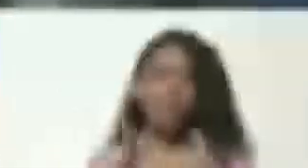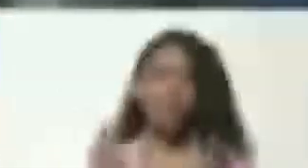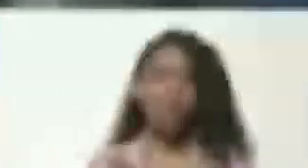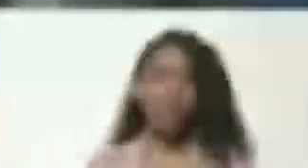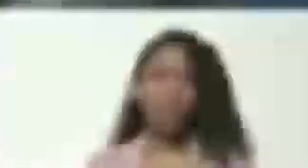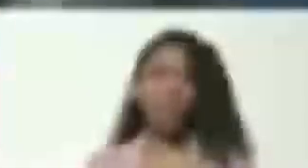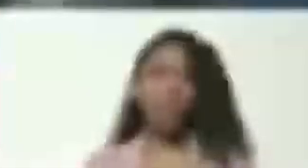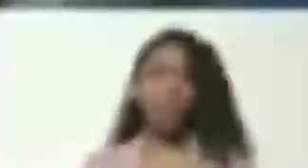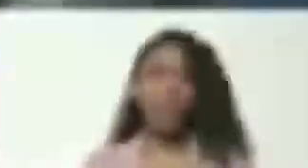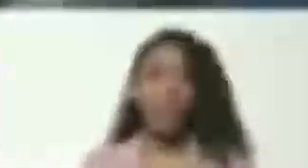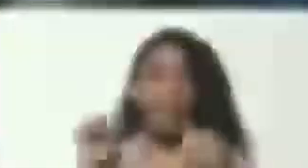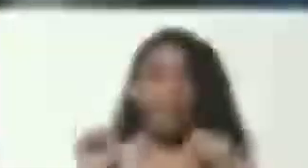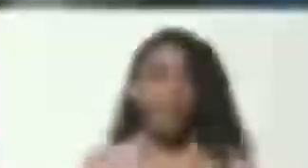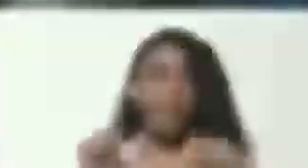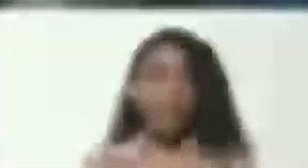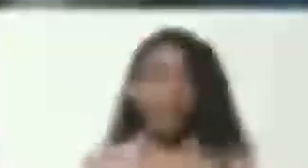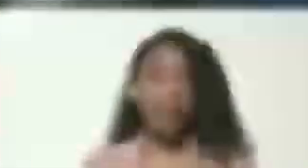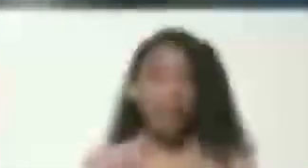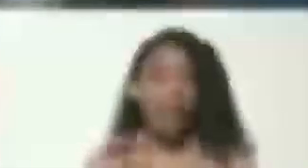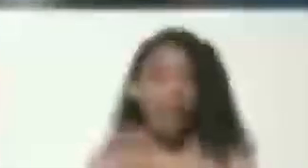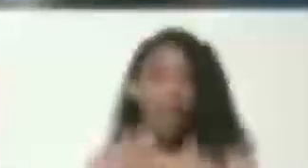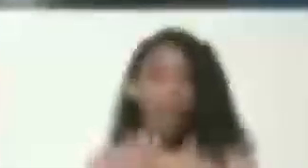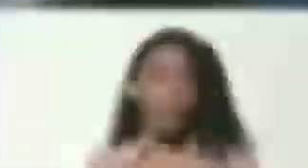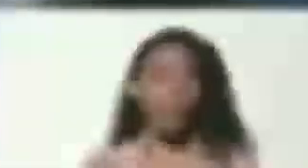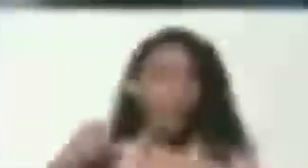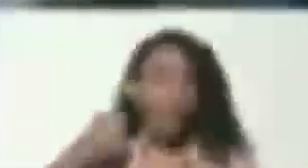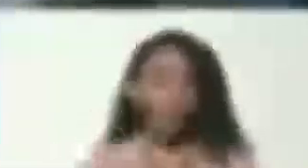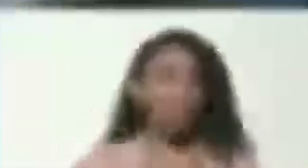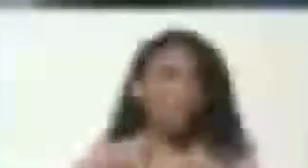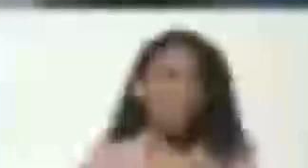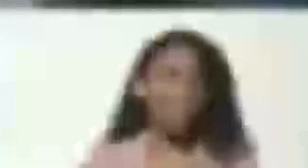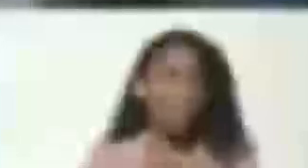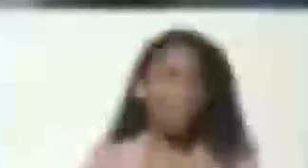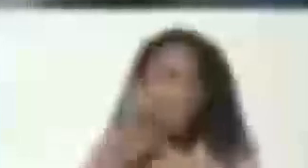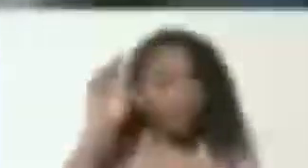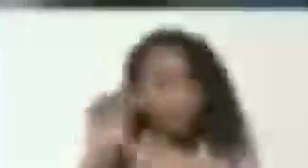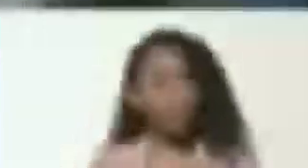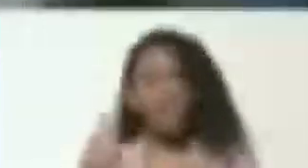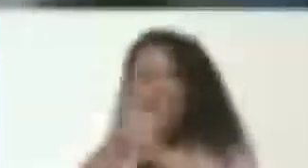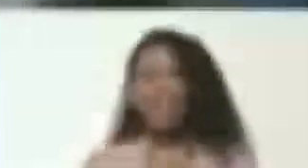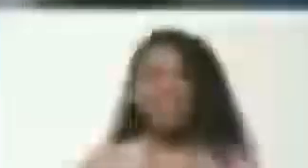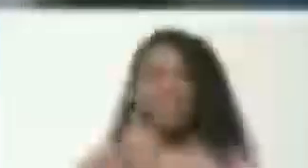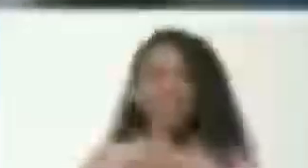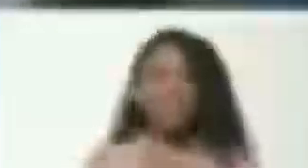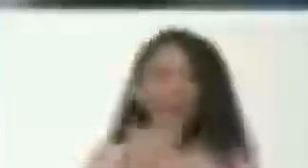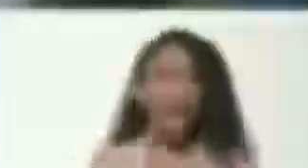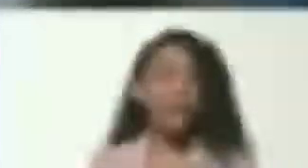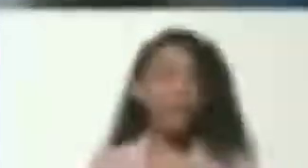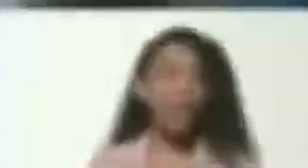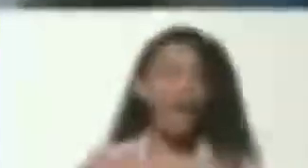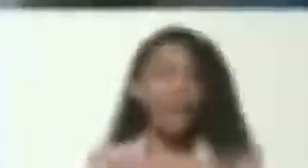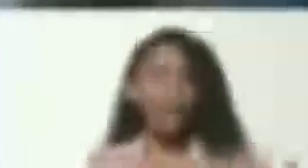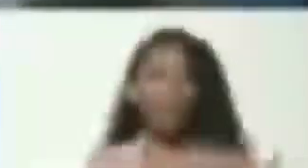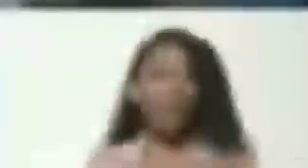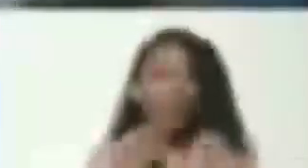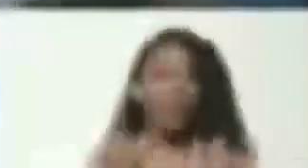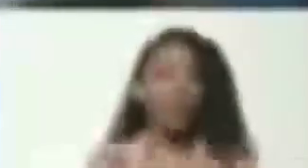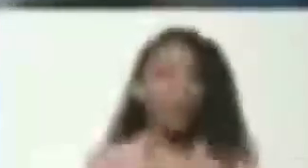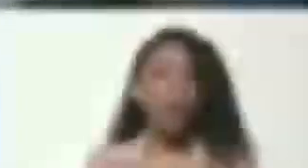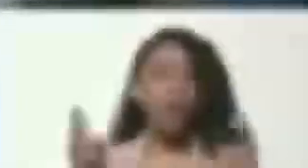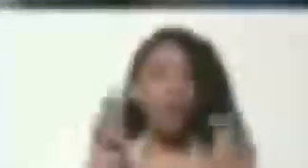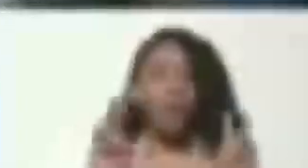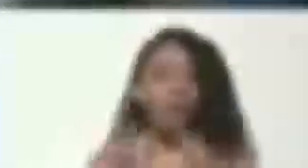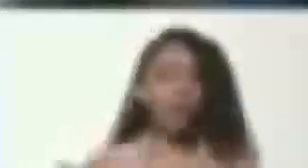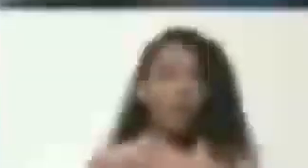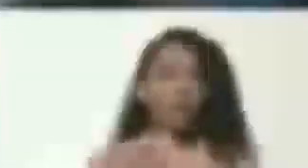la superintendencia. He visto que los que depositan Petro, compran Petro, a veces tardan,